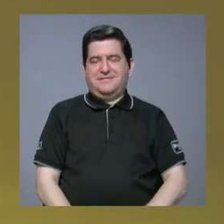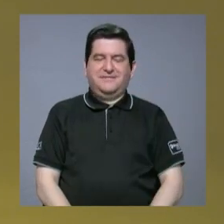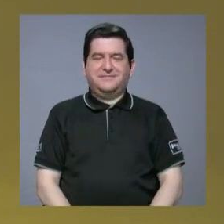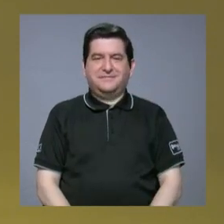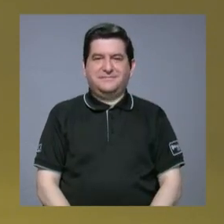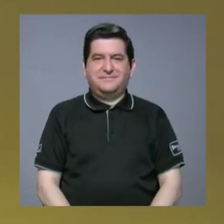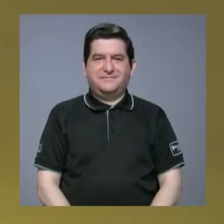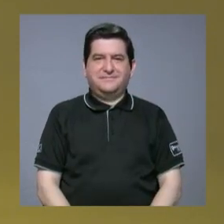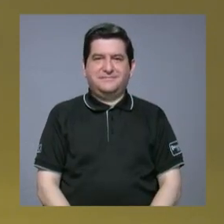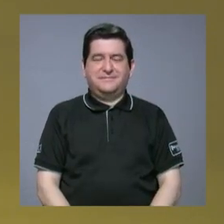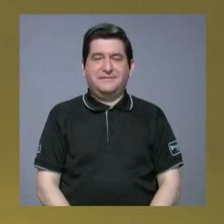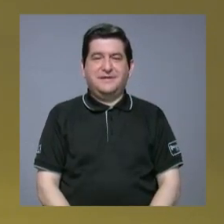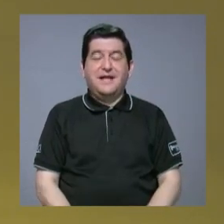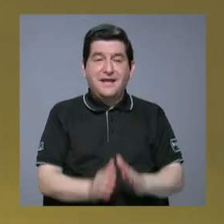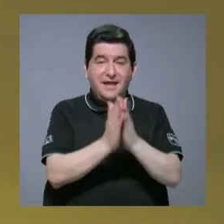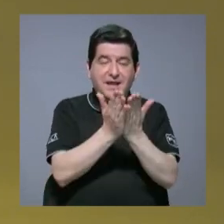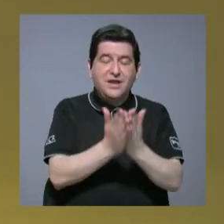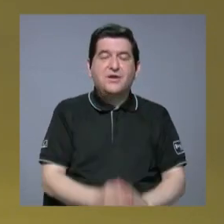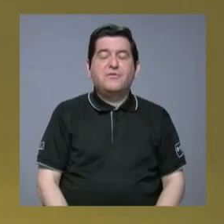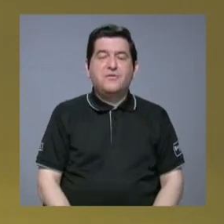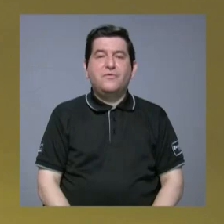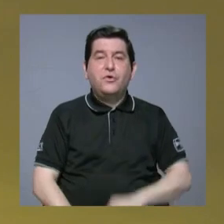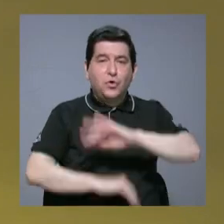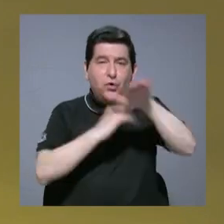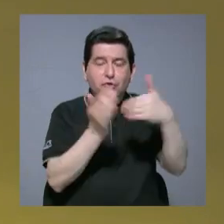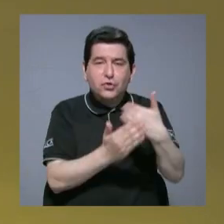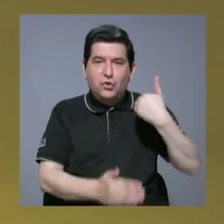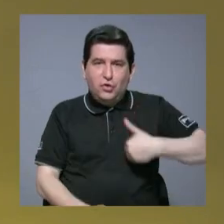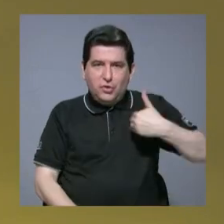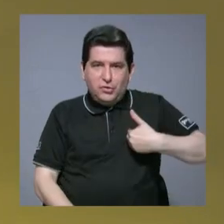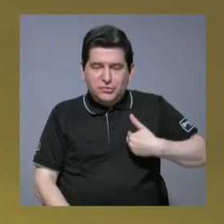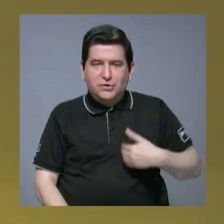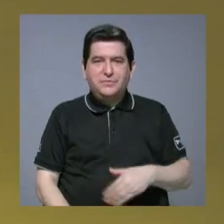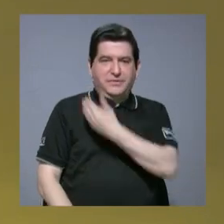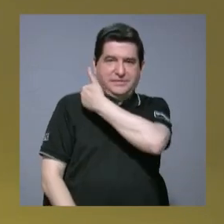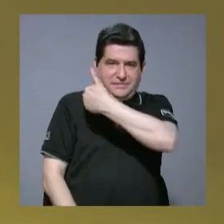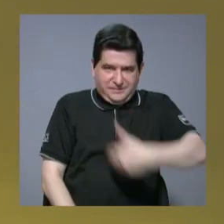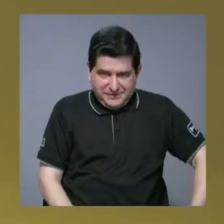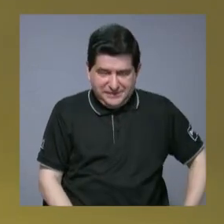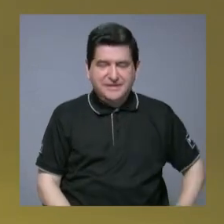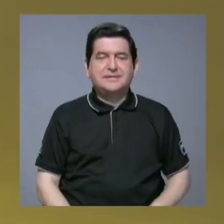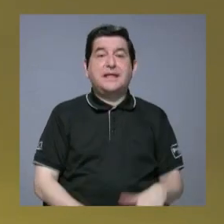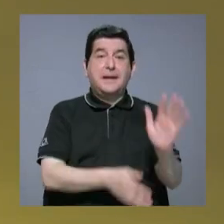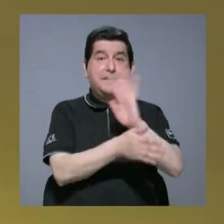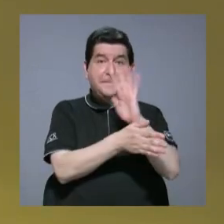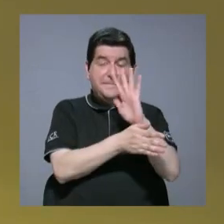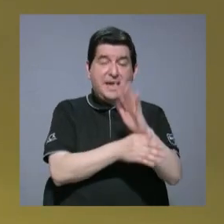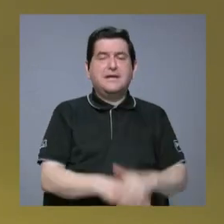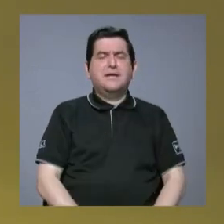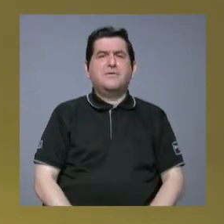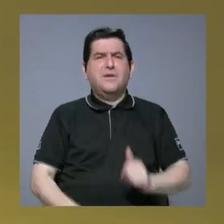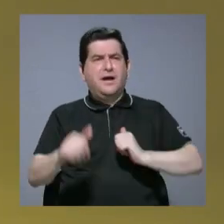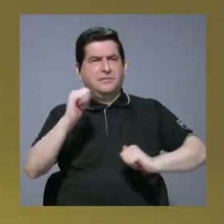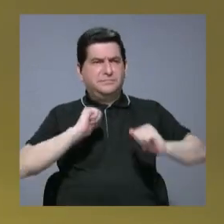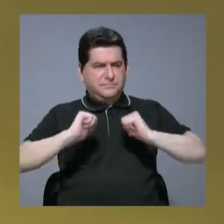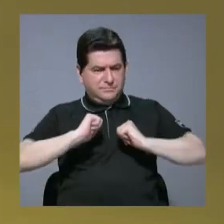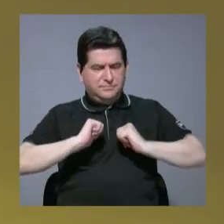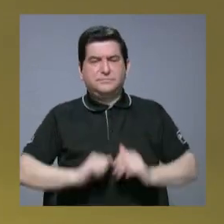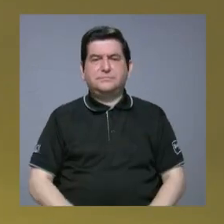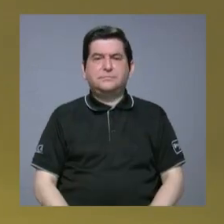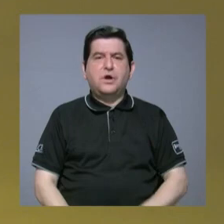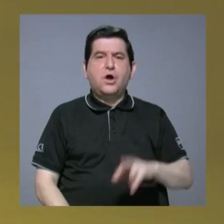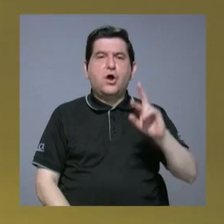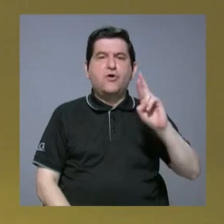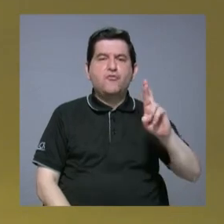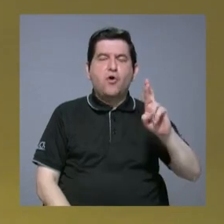de All the President Men. Por cierto, la película fue actuada por